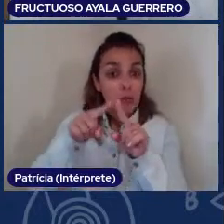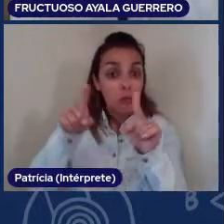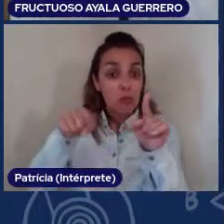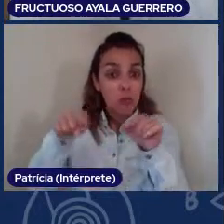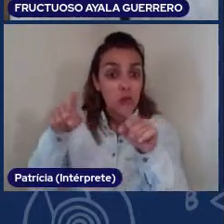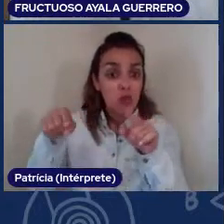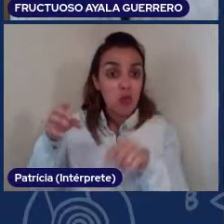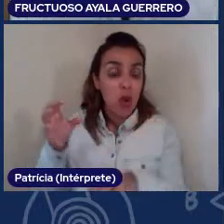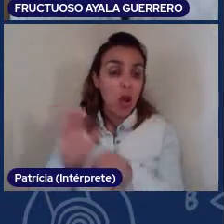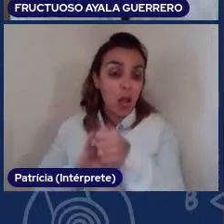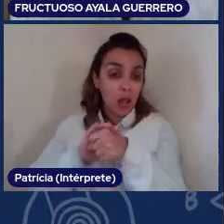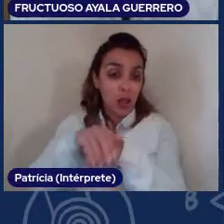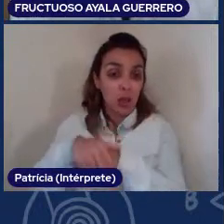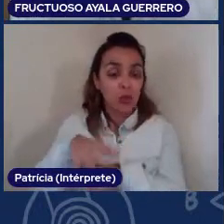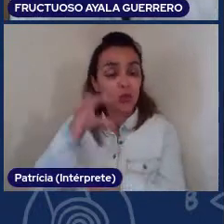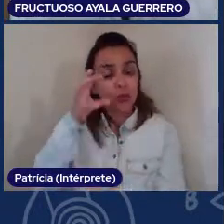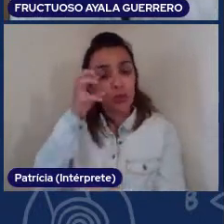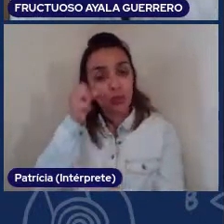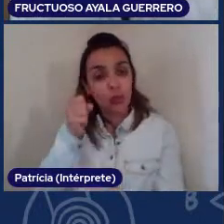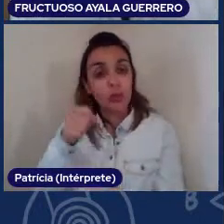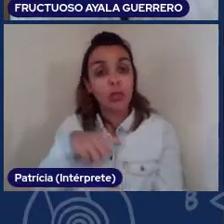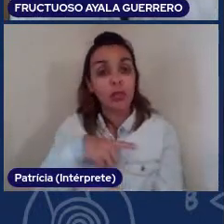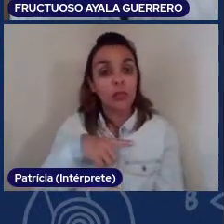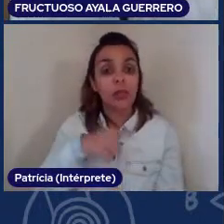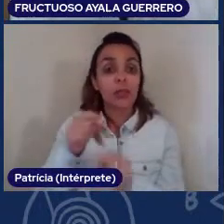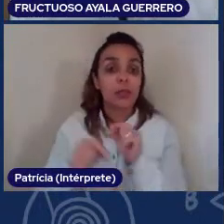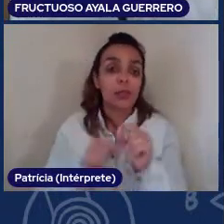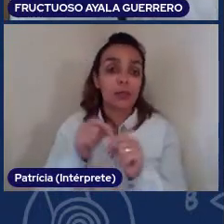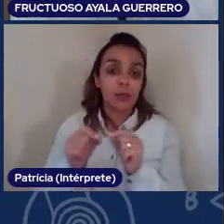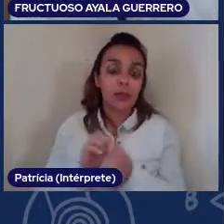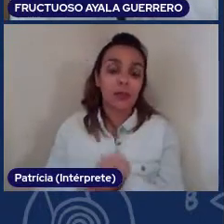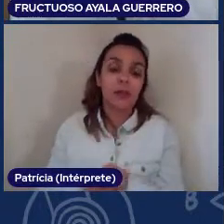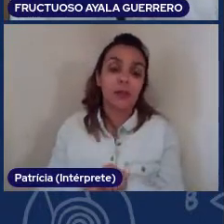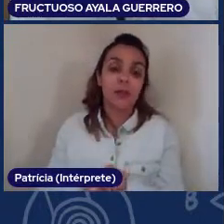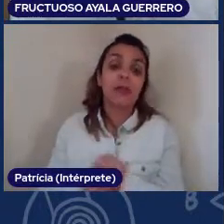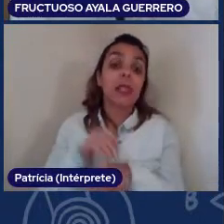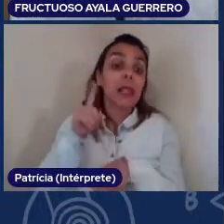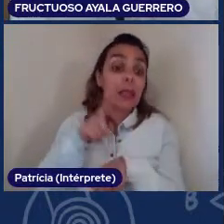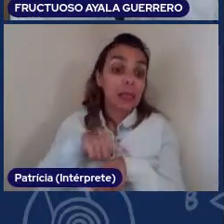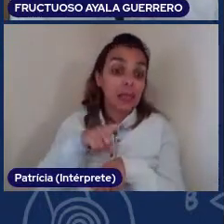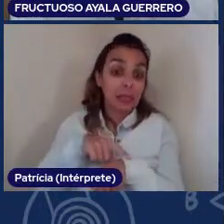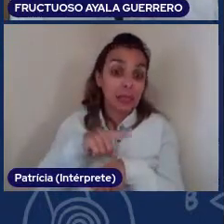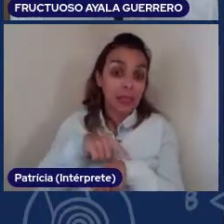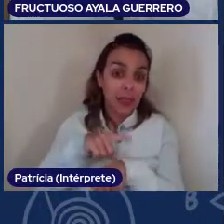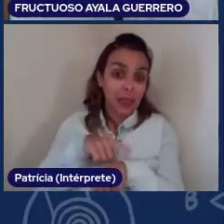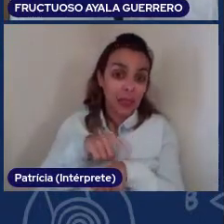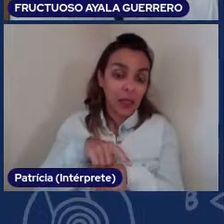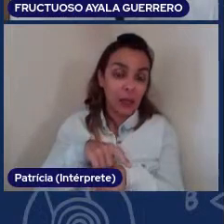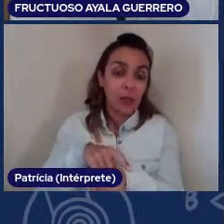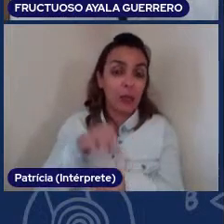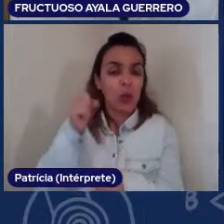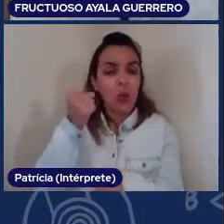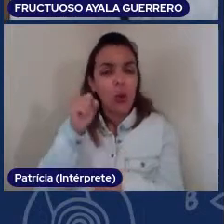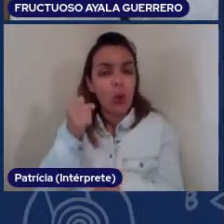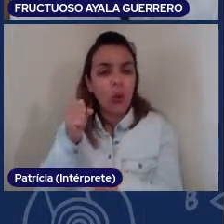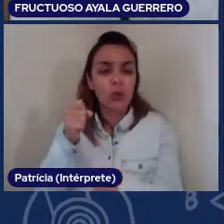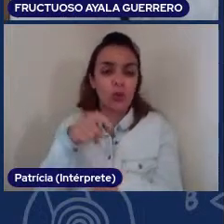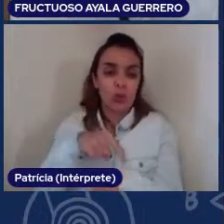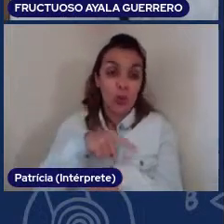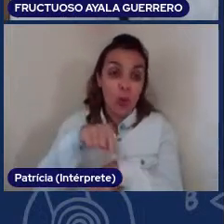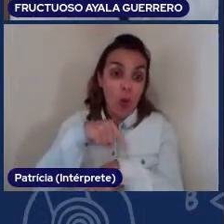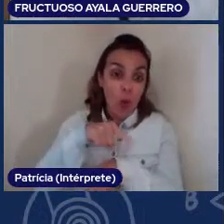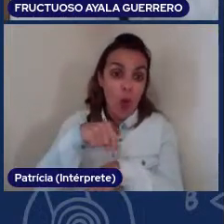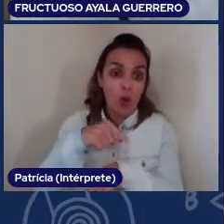de sueño. Aquí tenemos en este eje el tiempo acostados, 8 horas. Y en este otro